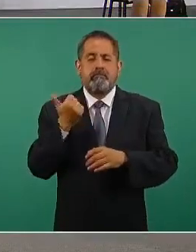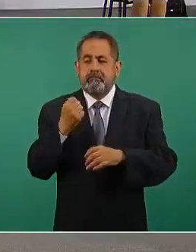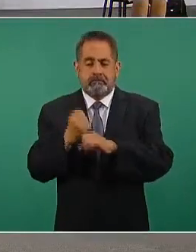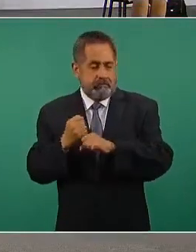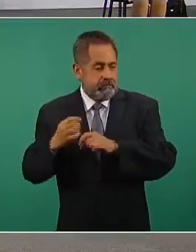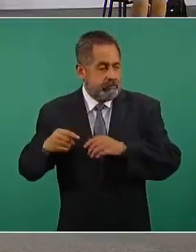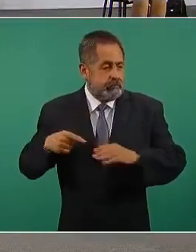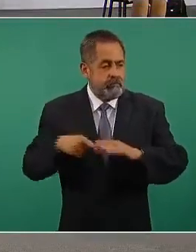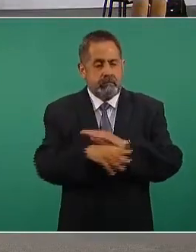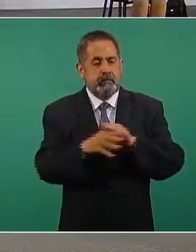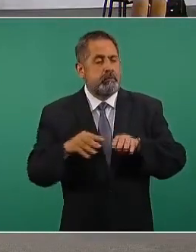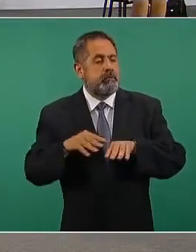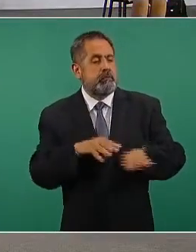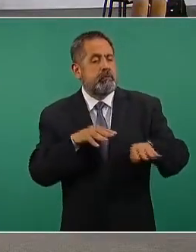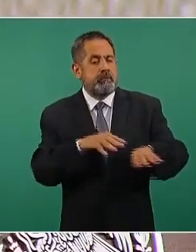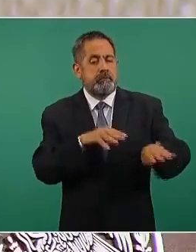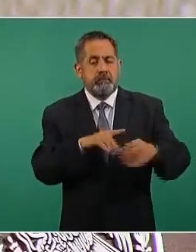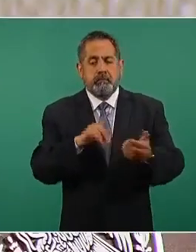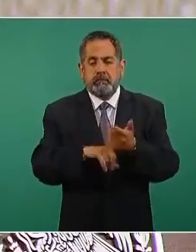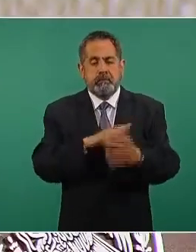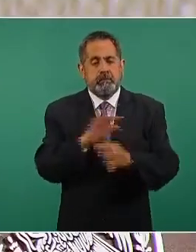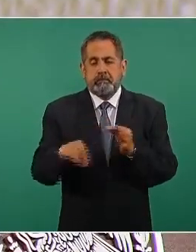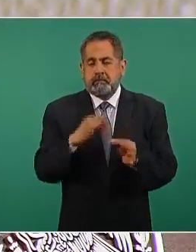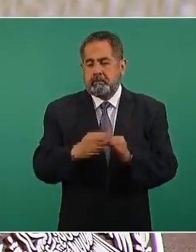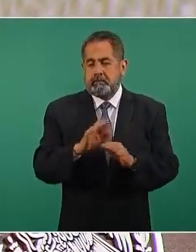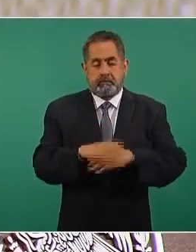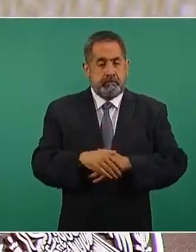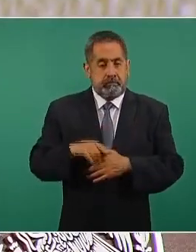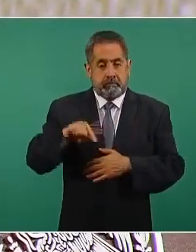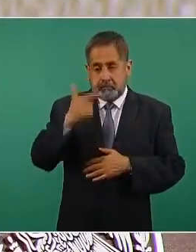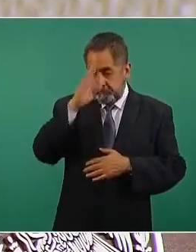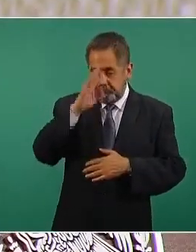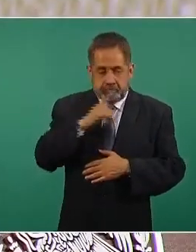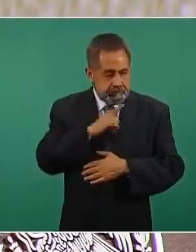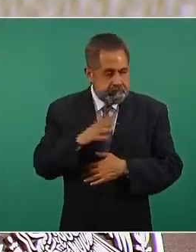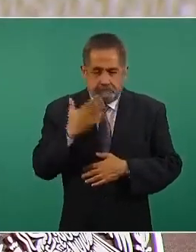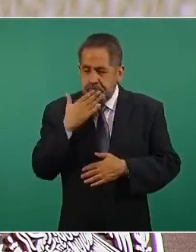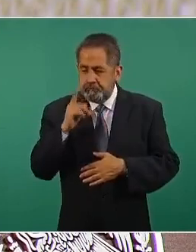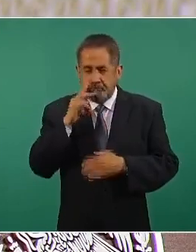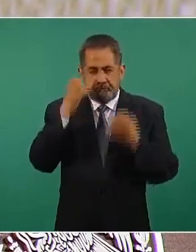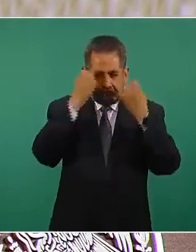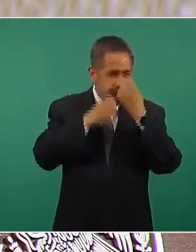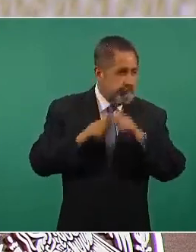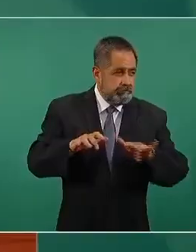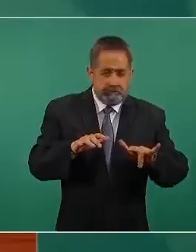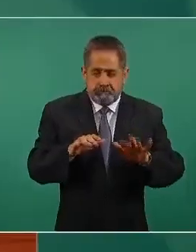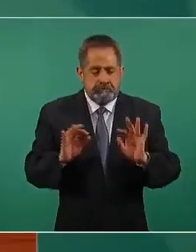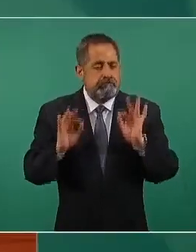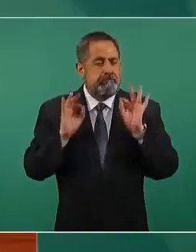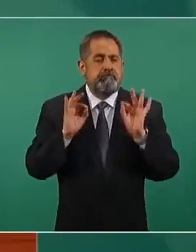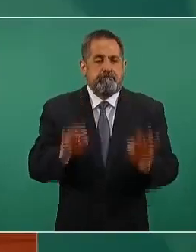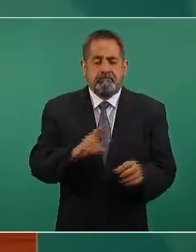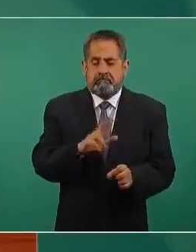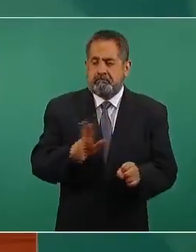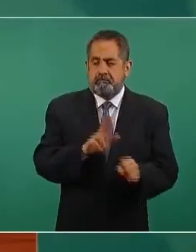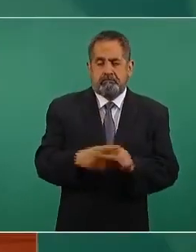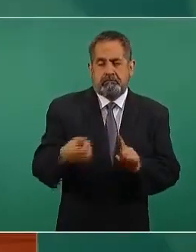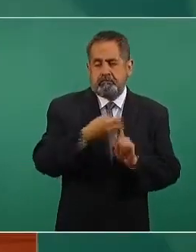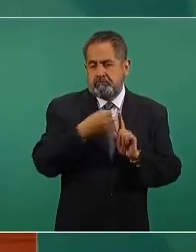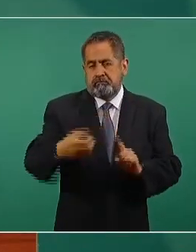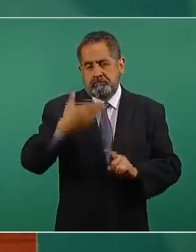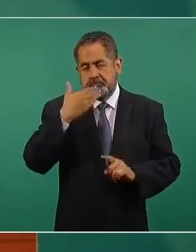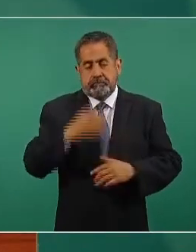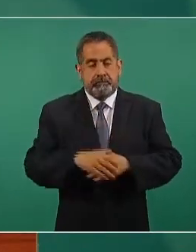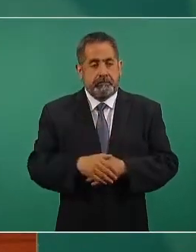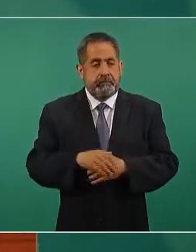ducto. A las 12 horas, se registraron condiciones de operación estables en el poliducto. A